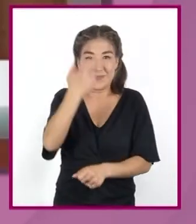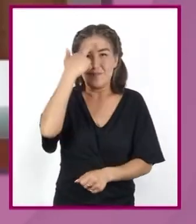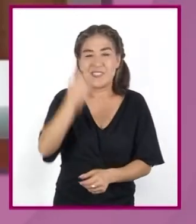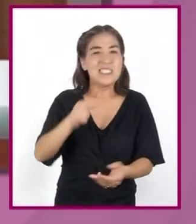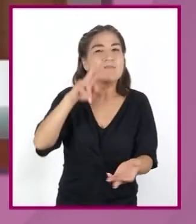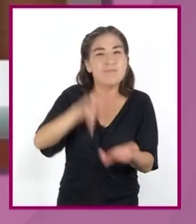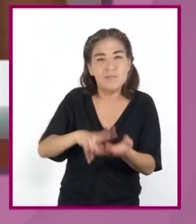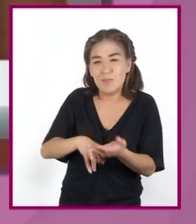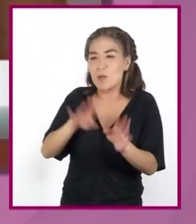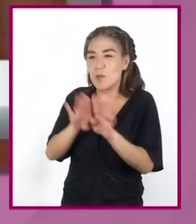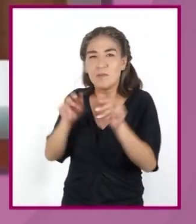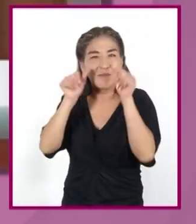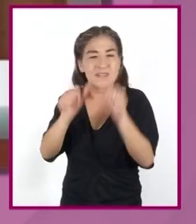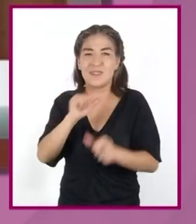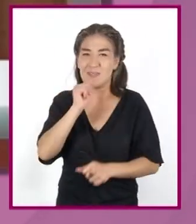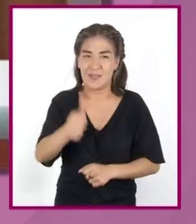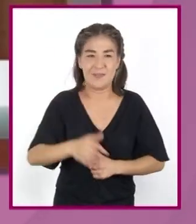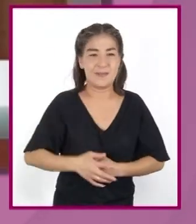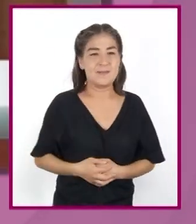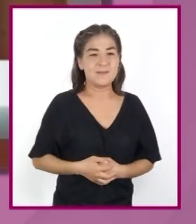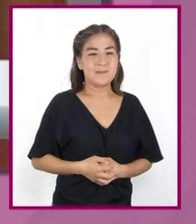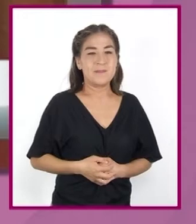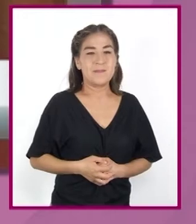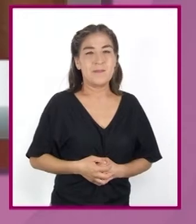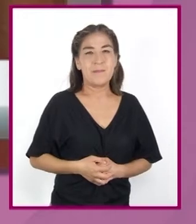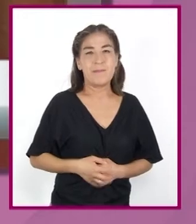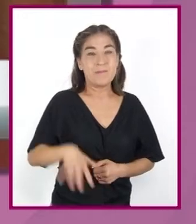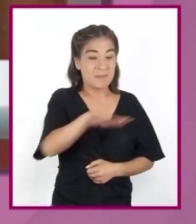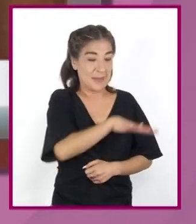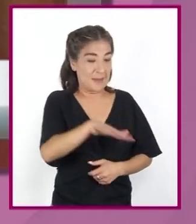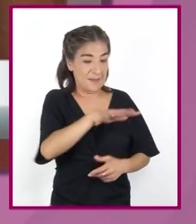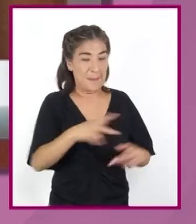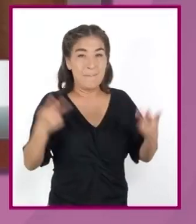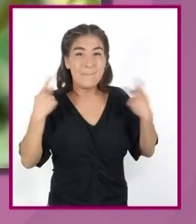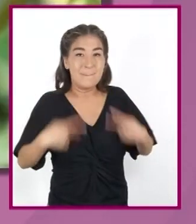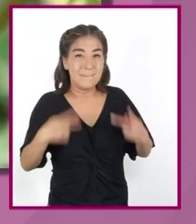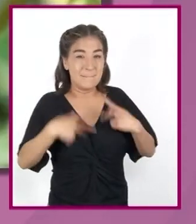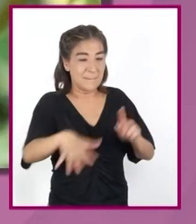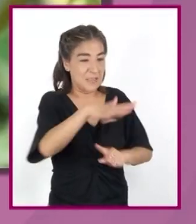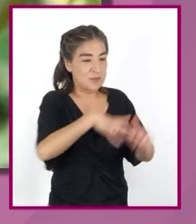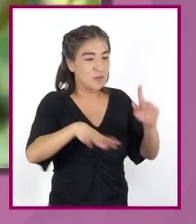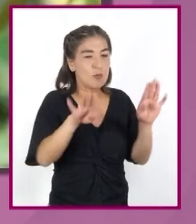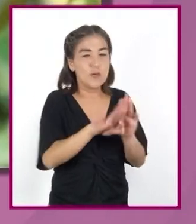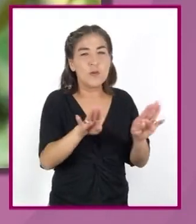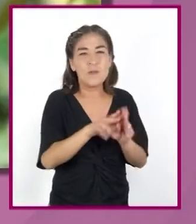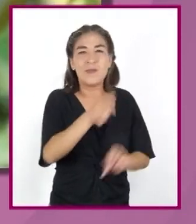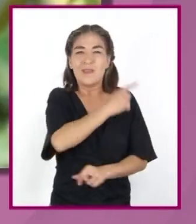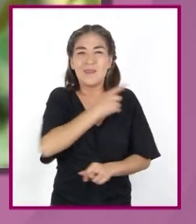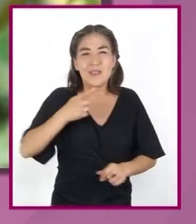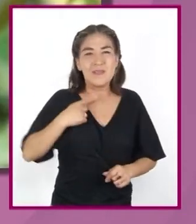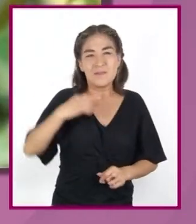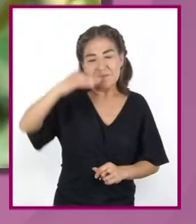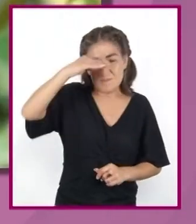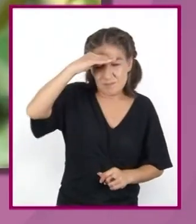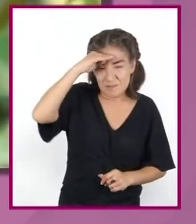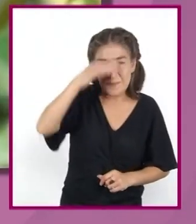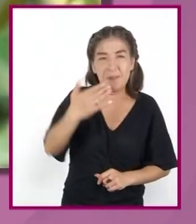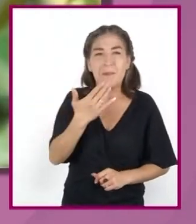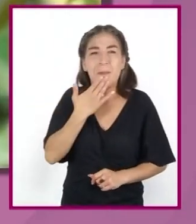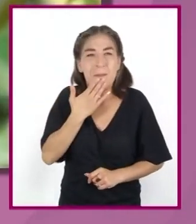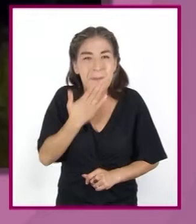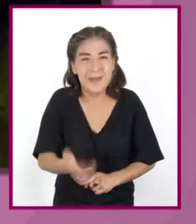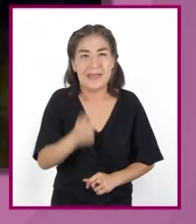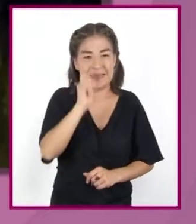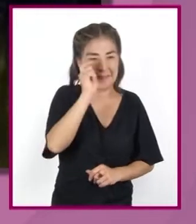Que la sociedad tenga una conciencia cabal de que